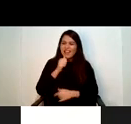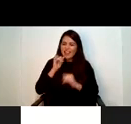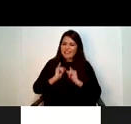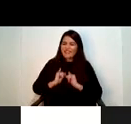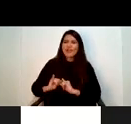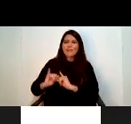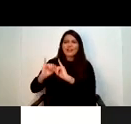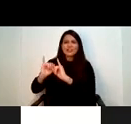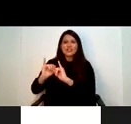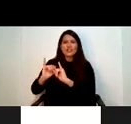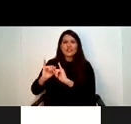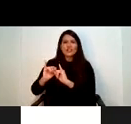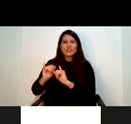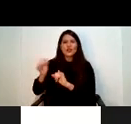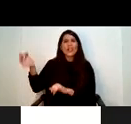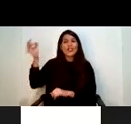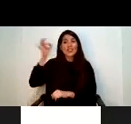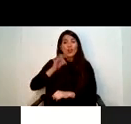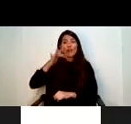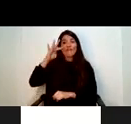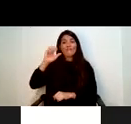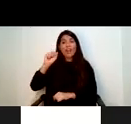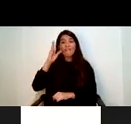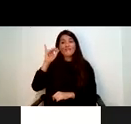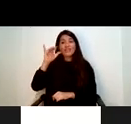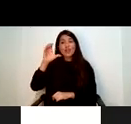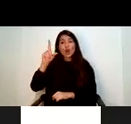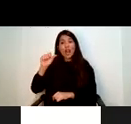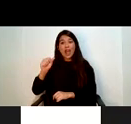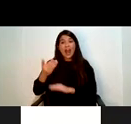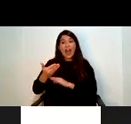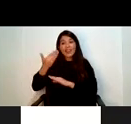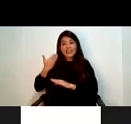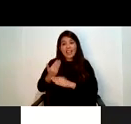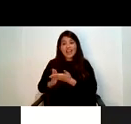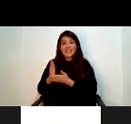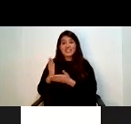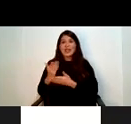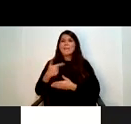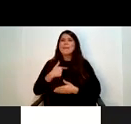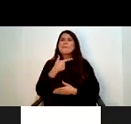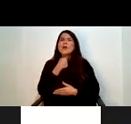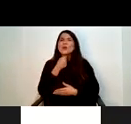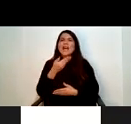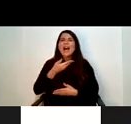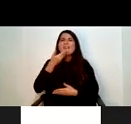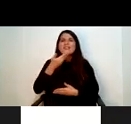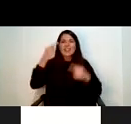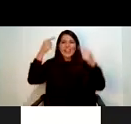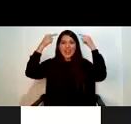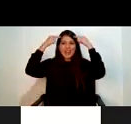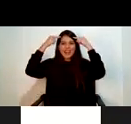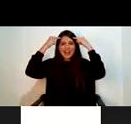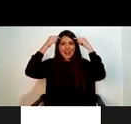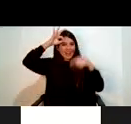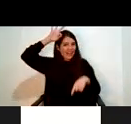información de pronto, y un poco lo que nos decía Fabiola al inicio. A mí me gusta muchísimo hablar de neurodiversidad. Y la explicación